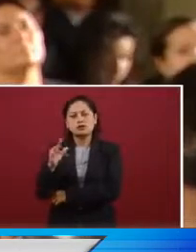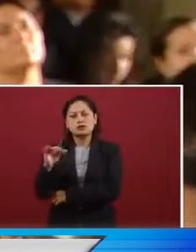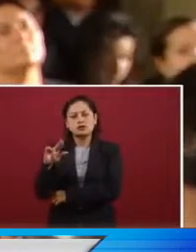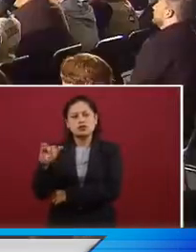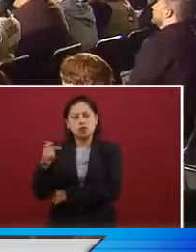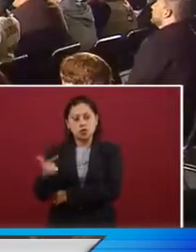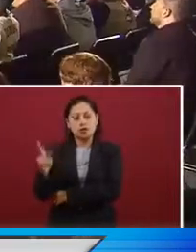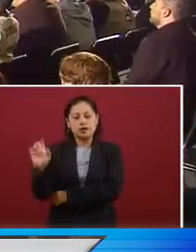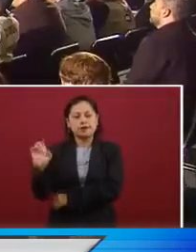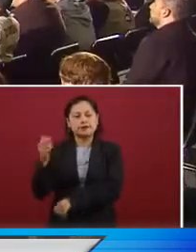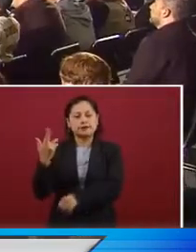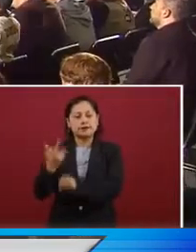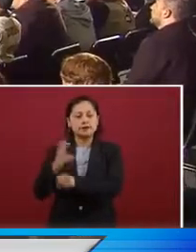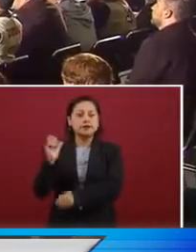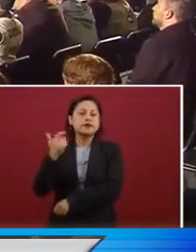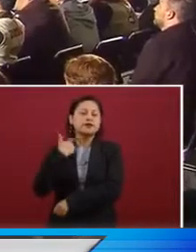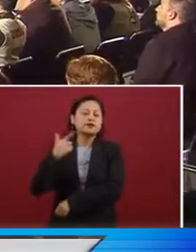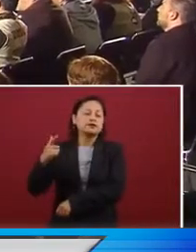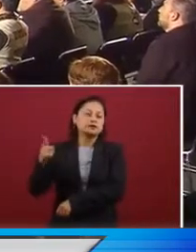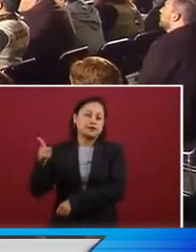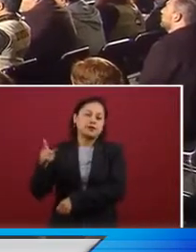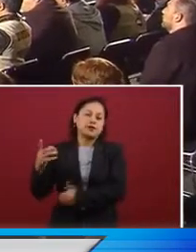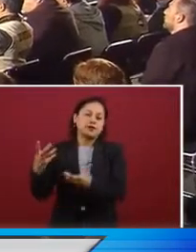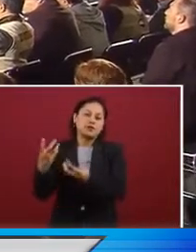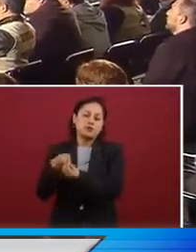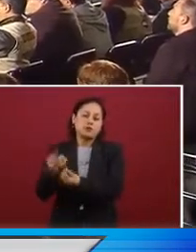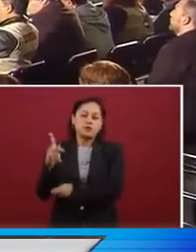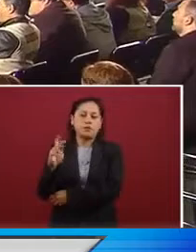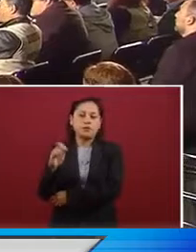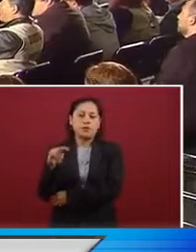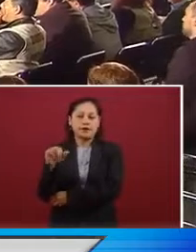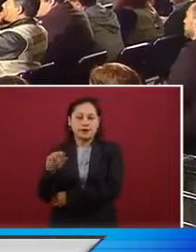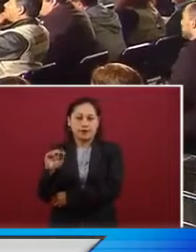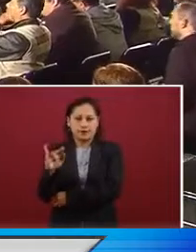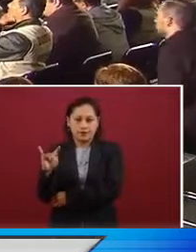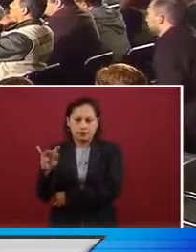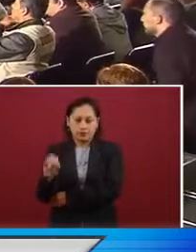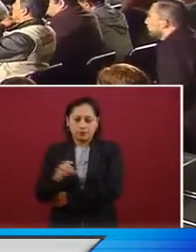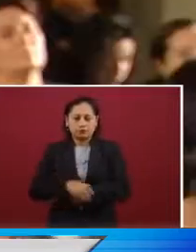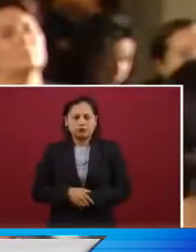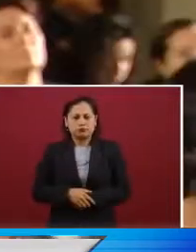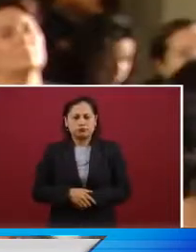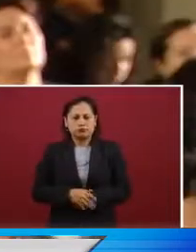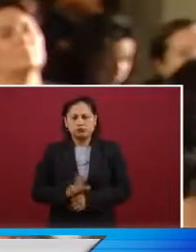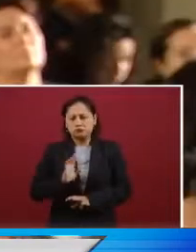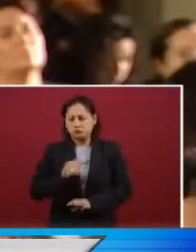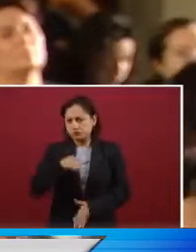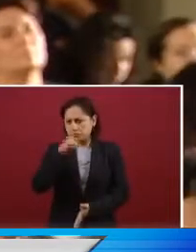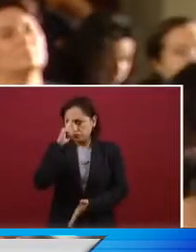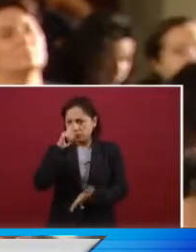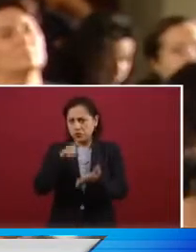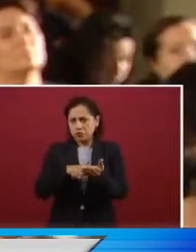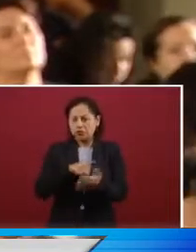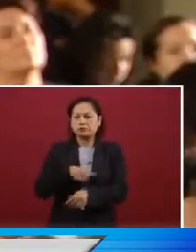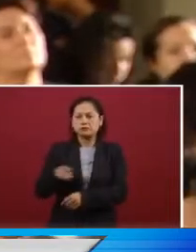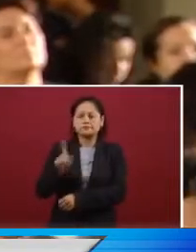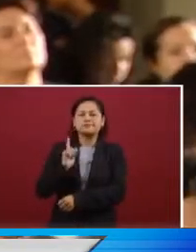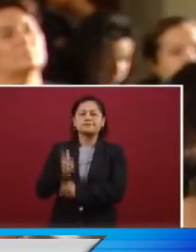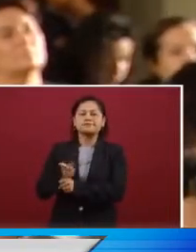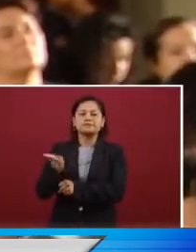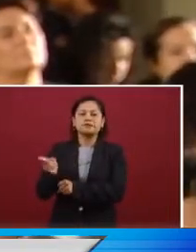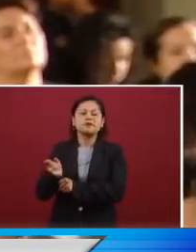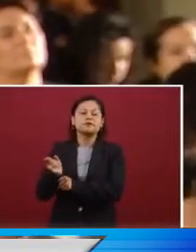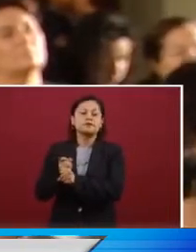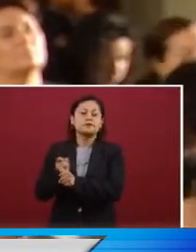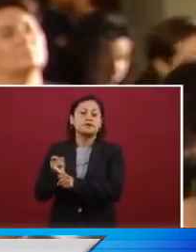de comunicación llamado Animal Político es uno de los miembros que regulan los contenidos en Facebook, por lo que ellos definen qué es verdad o qué es